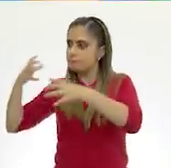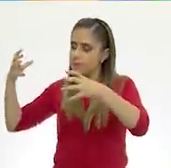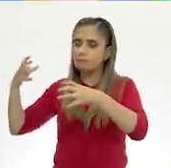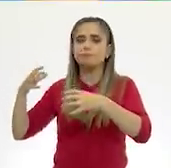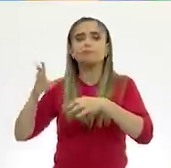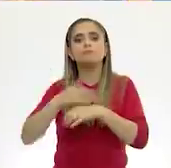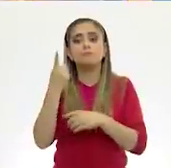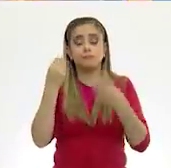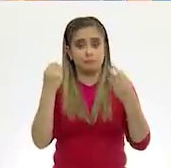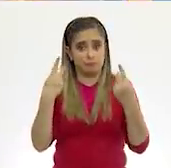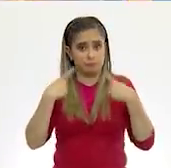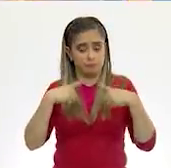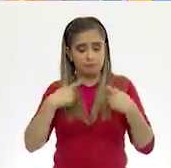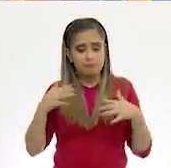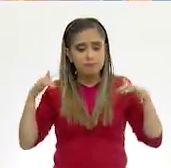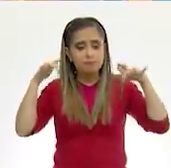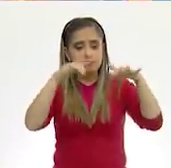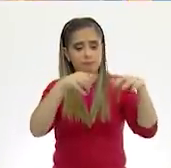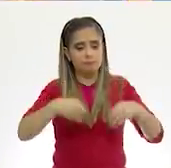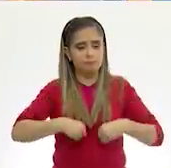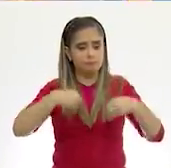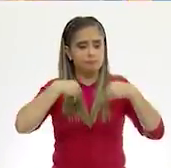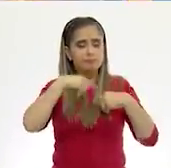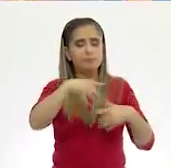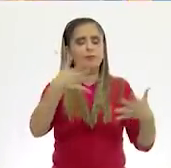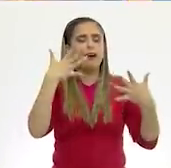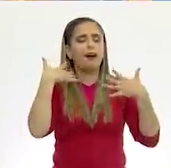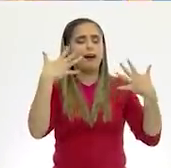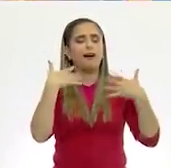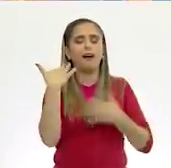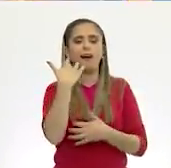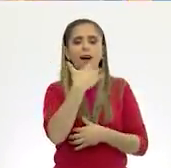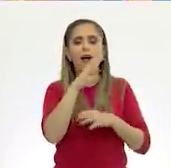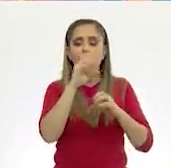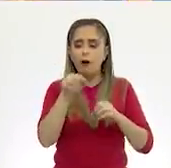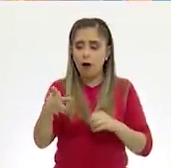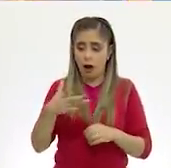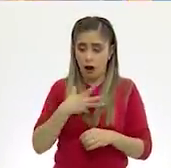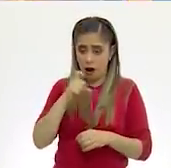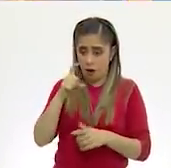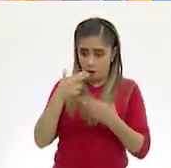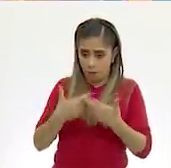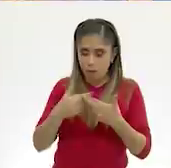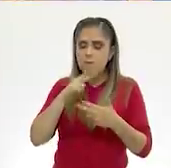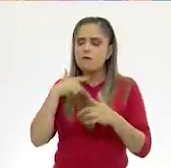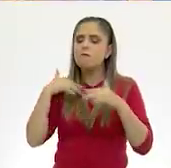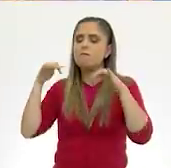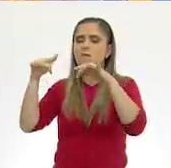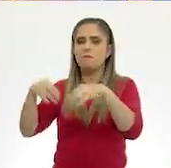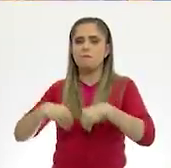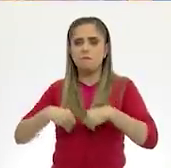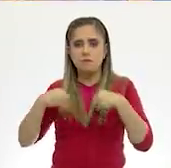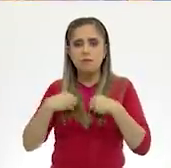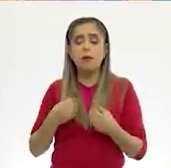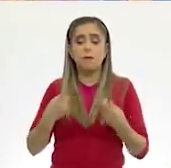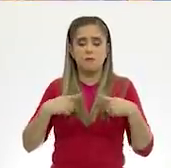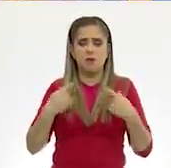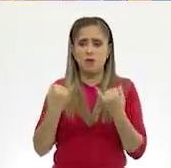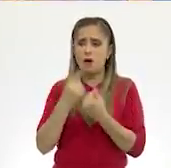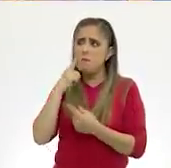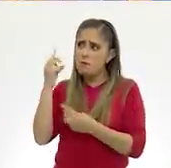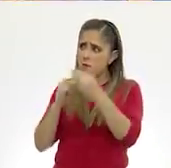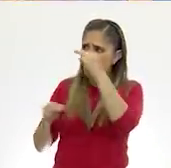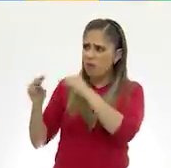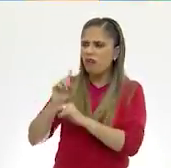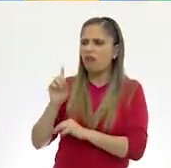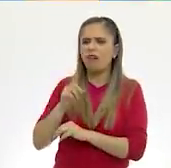de agua o un clima más agradable. También buscan lugares planos, poco montañosos, porque es